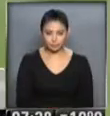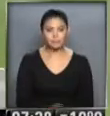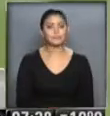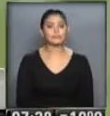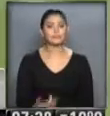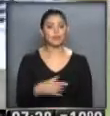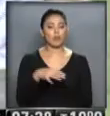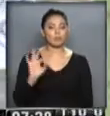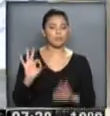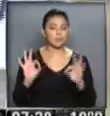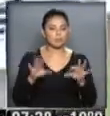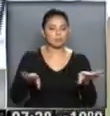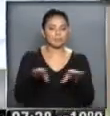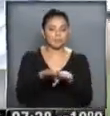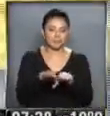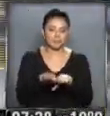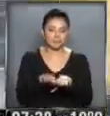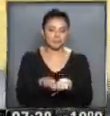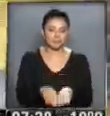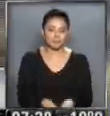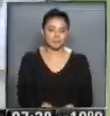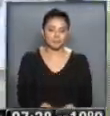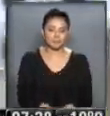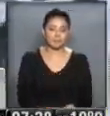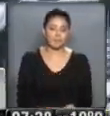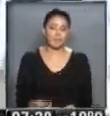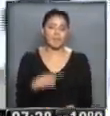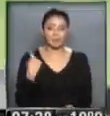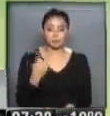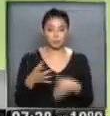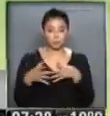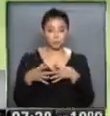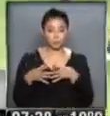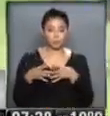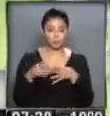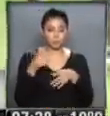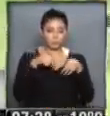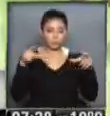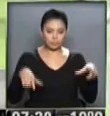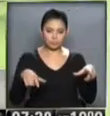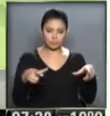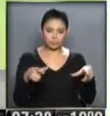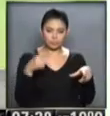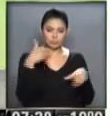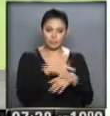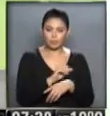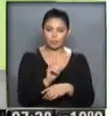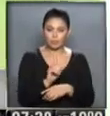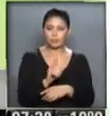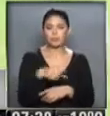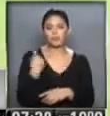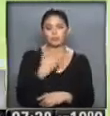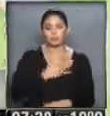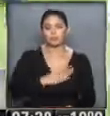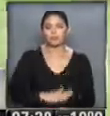Pero es un 0-0 que, por ser que a nosotros nos toca de jugar de local, ni nos da tranquilidad a